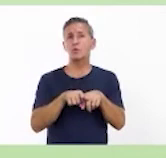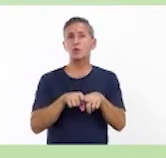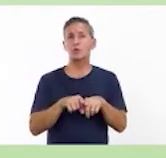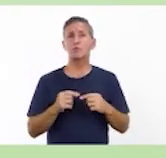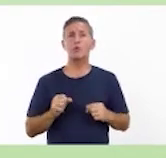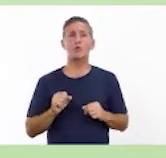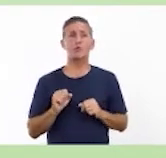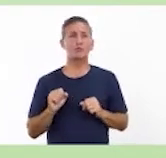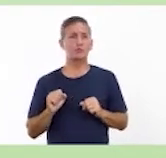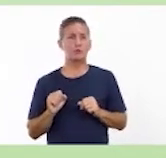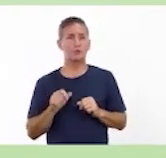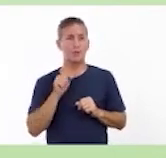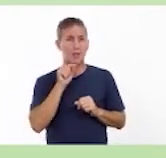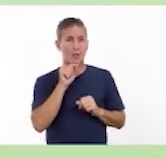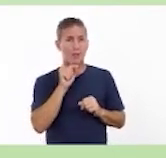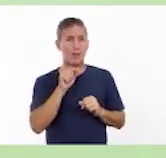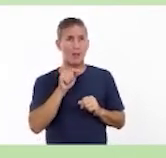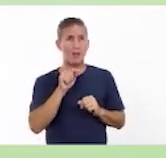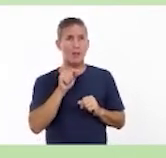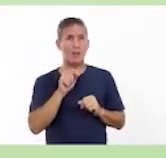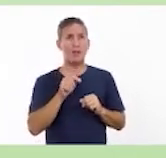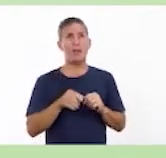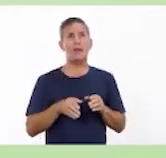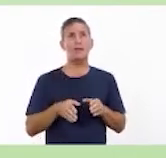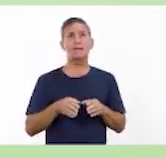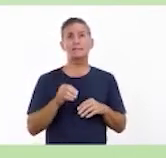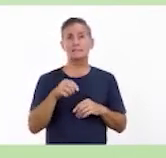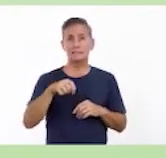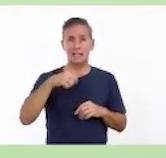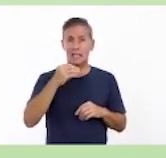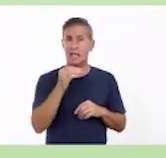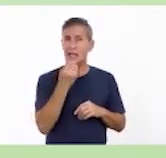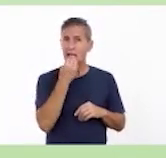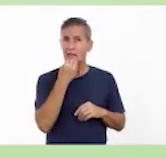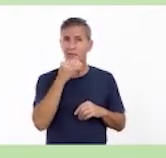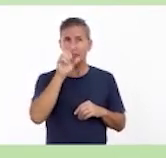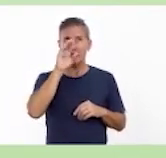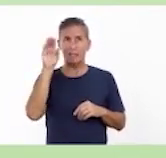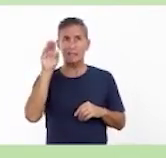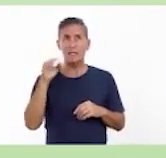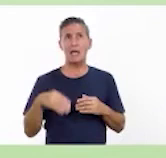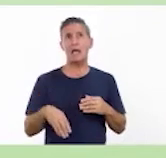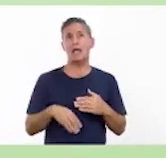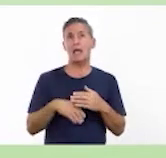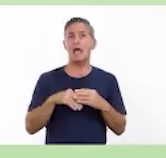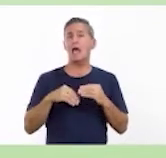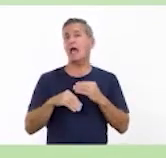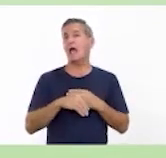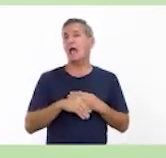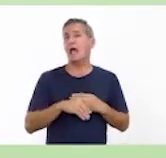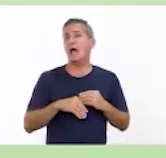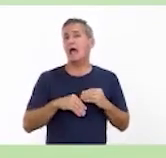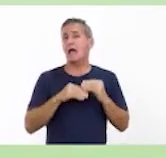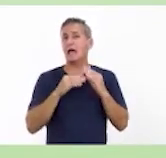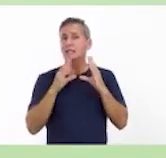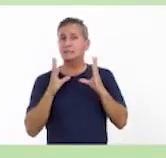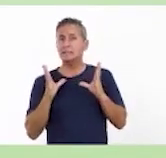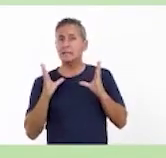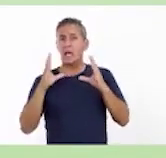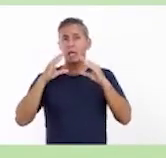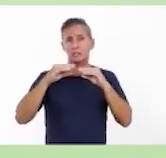sustantivos unidos por conjunción. Esa cafetería está abierta día y noche. También voy